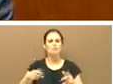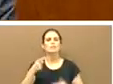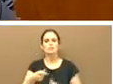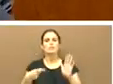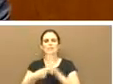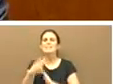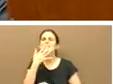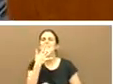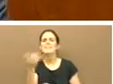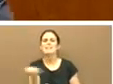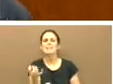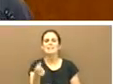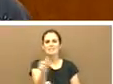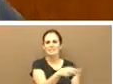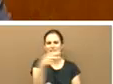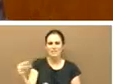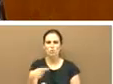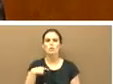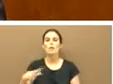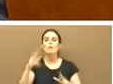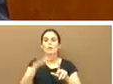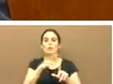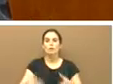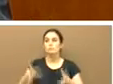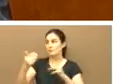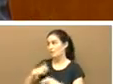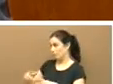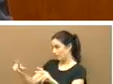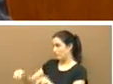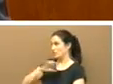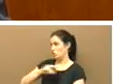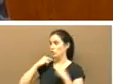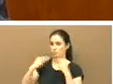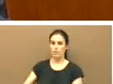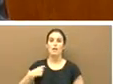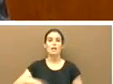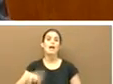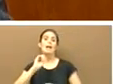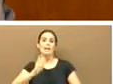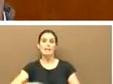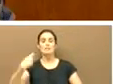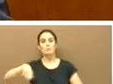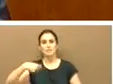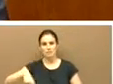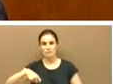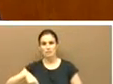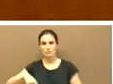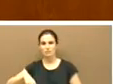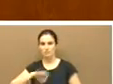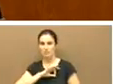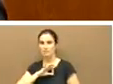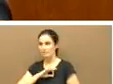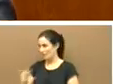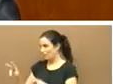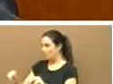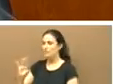resultados de la liberalización de horarios impulsada por la expresidenta Esperanza Aguirre. Vaya terminando, señor diputado. Voy